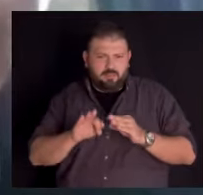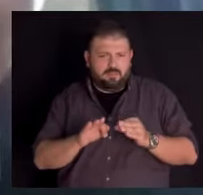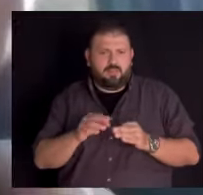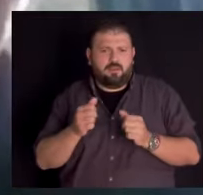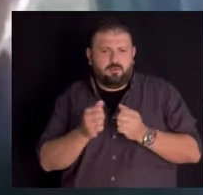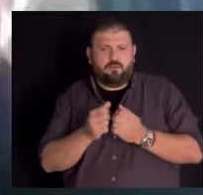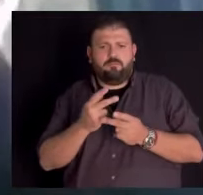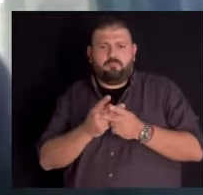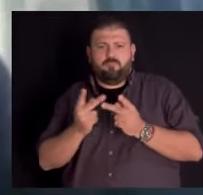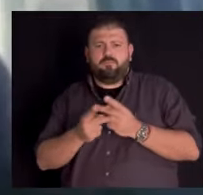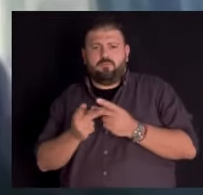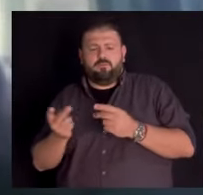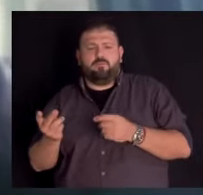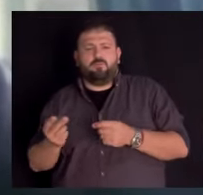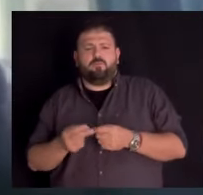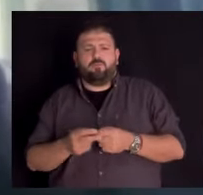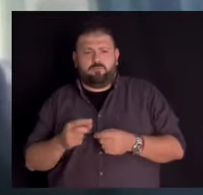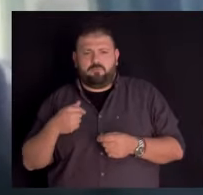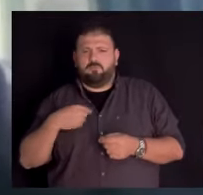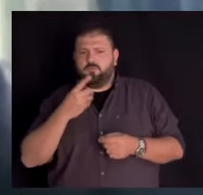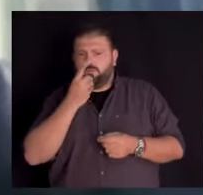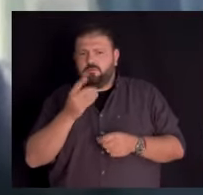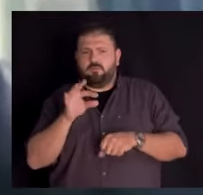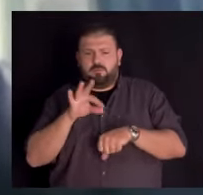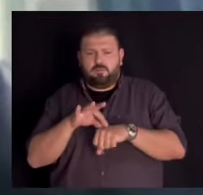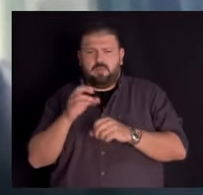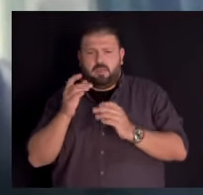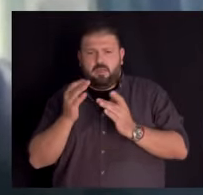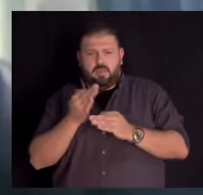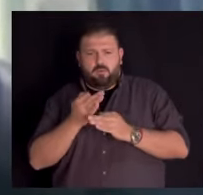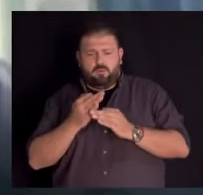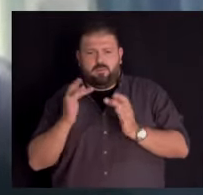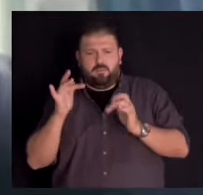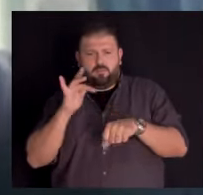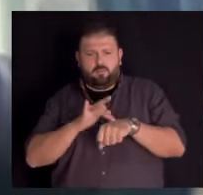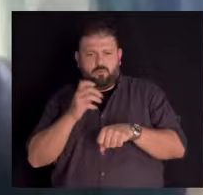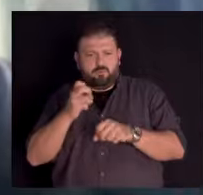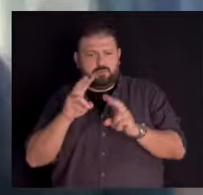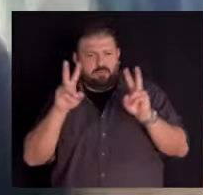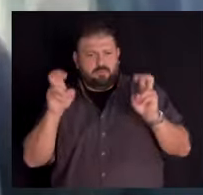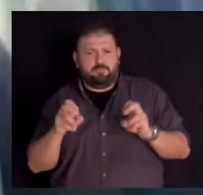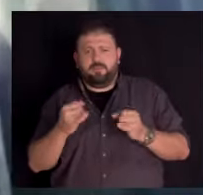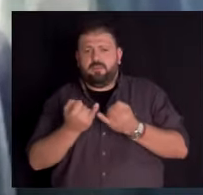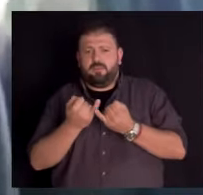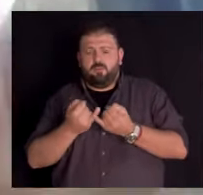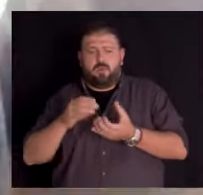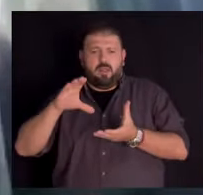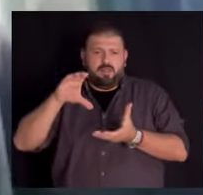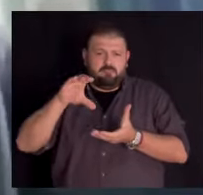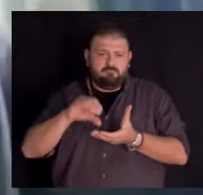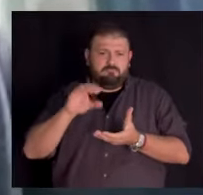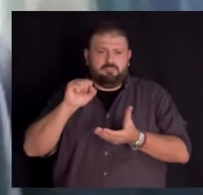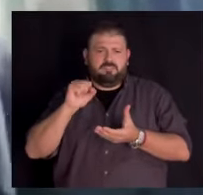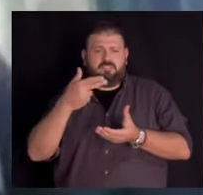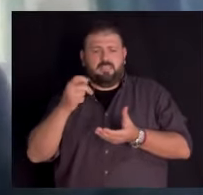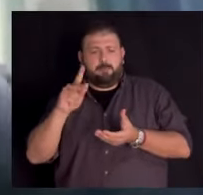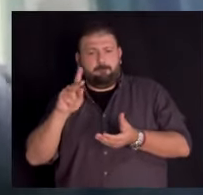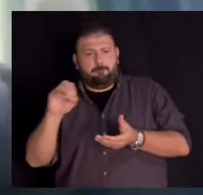ahorita voy a agregar algo. Ahorita que toco ese tema, ¿sí? Por ejemplo, el champú de extracto herbal de Seitú, que es